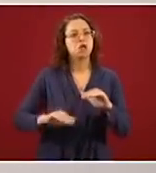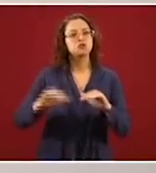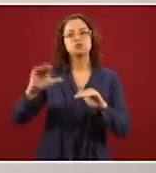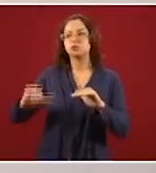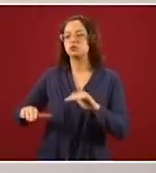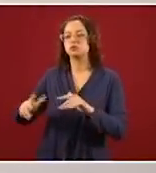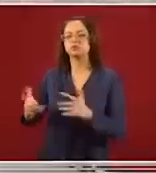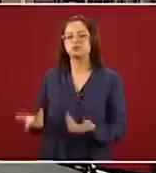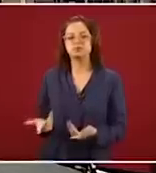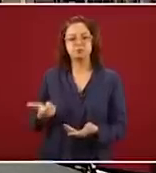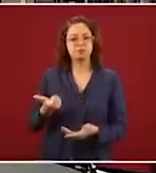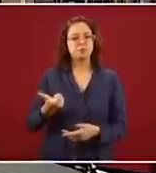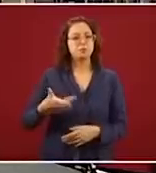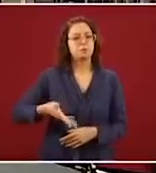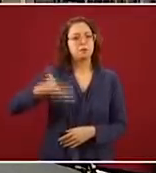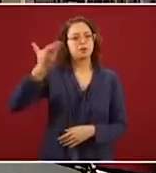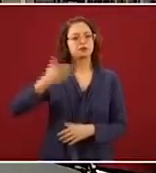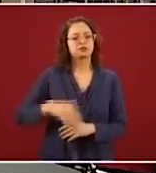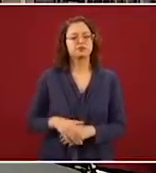a ver si está